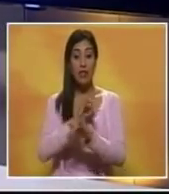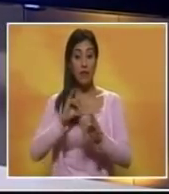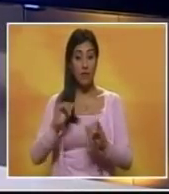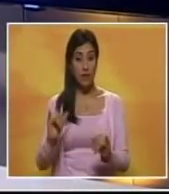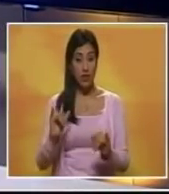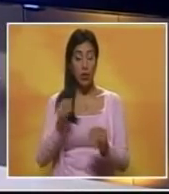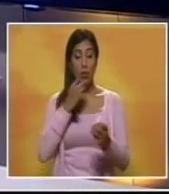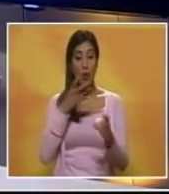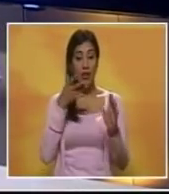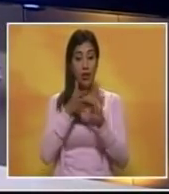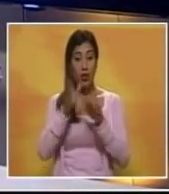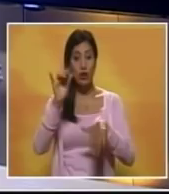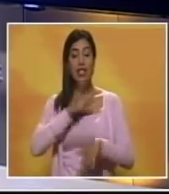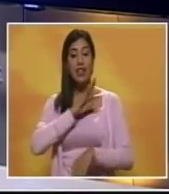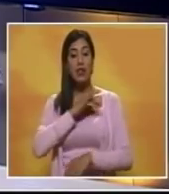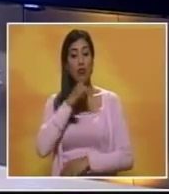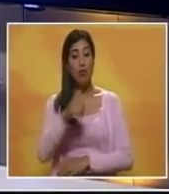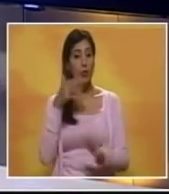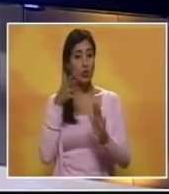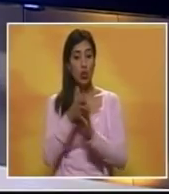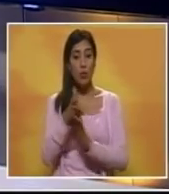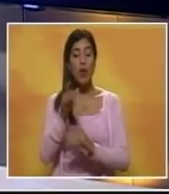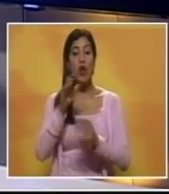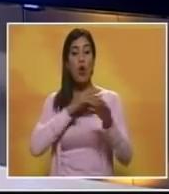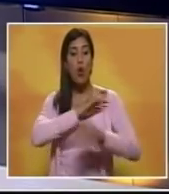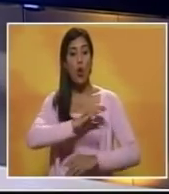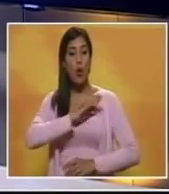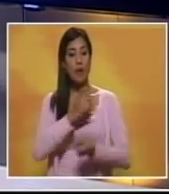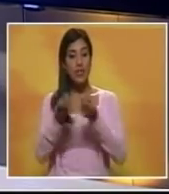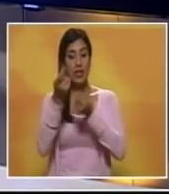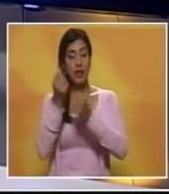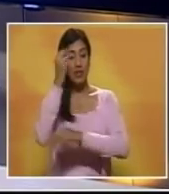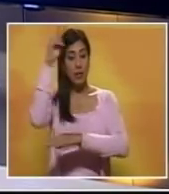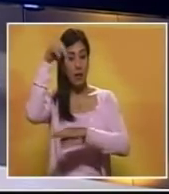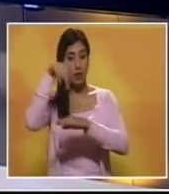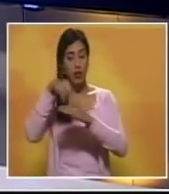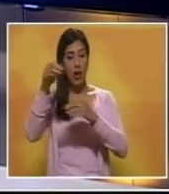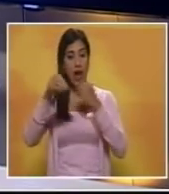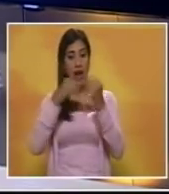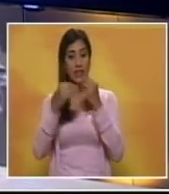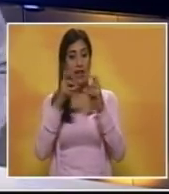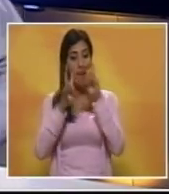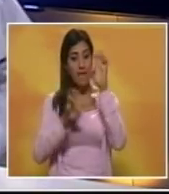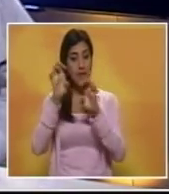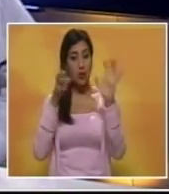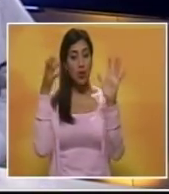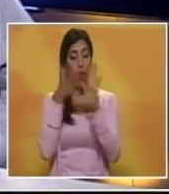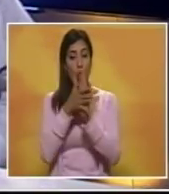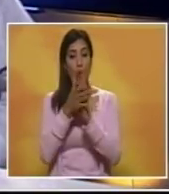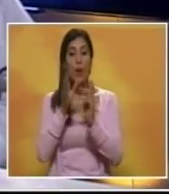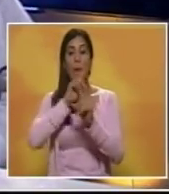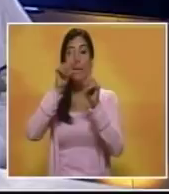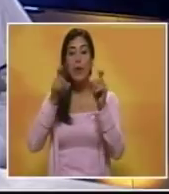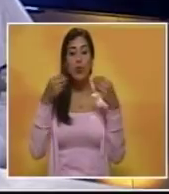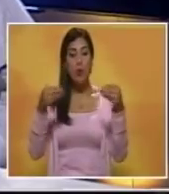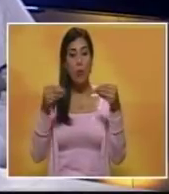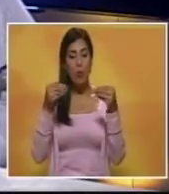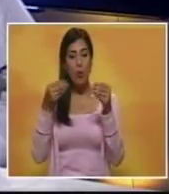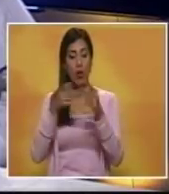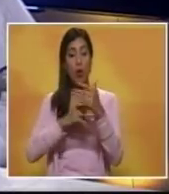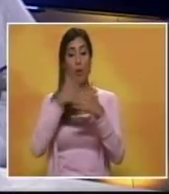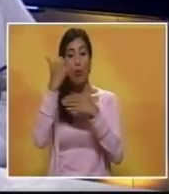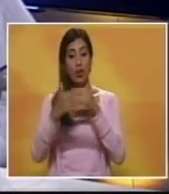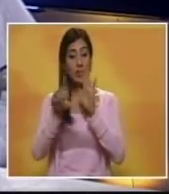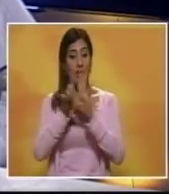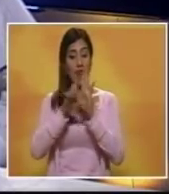de finalizar la emisión meridiana, tenemos una información y es que la Comisión de Finanzas de la Asamblea Nacional realizó una jornada de consulta pública del